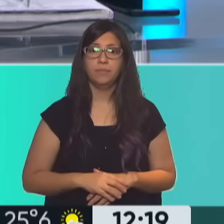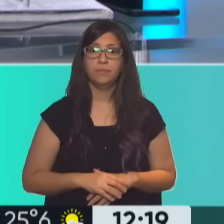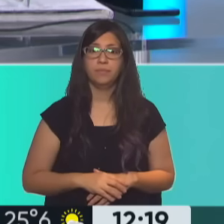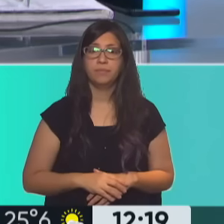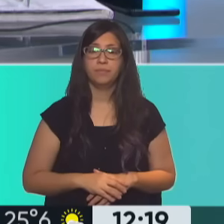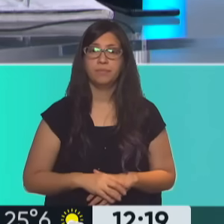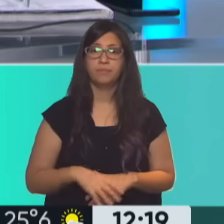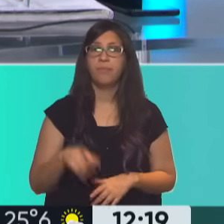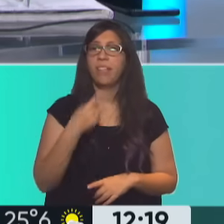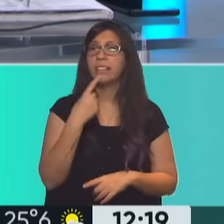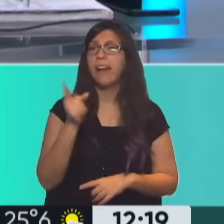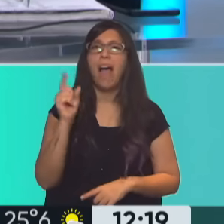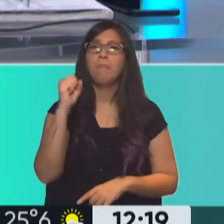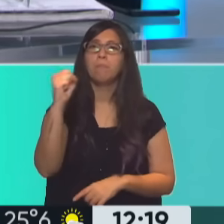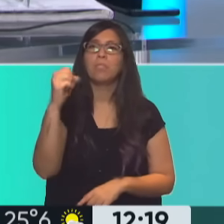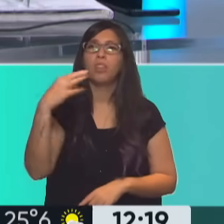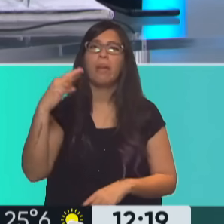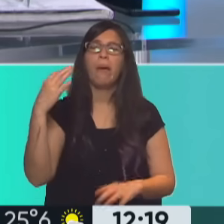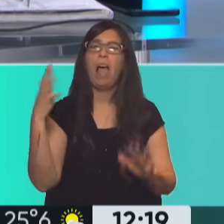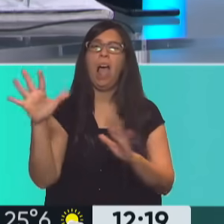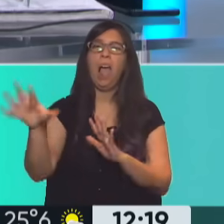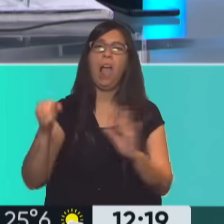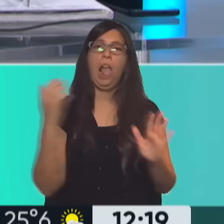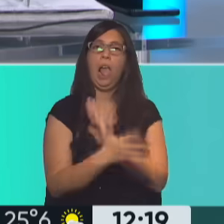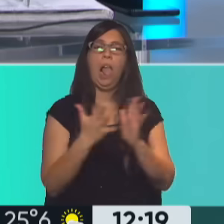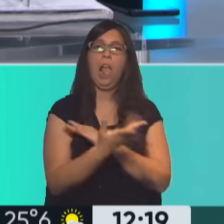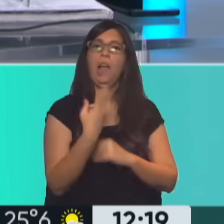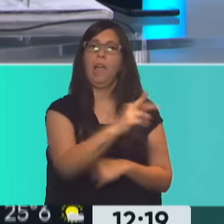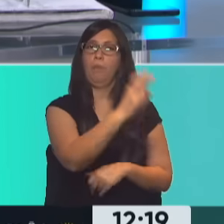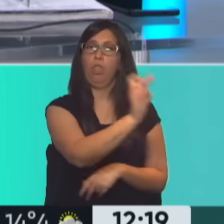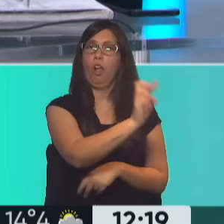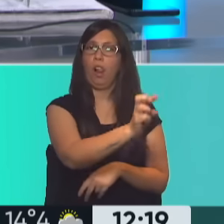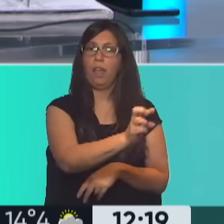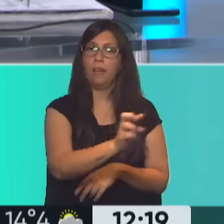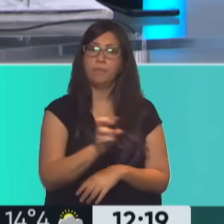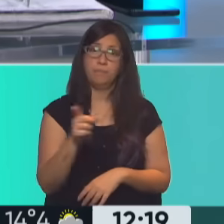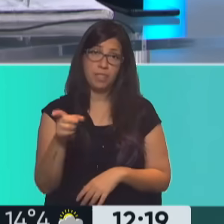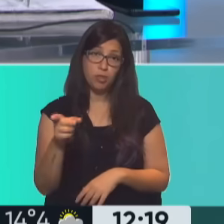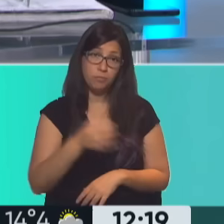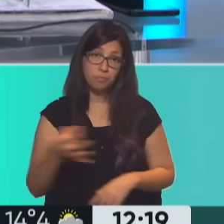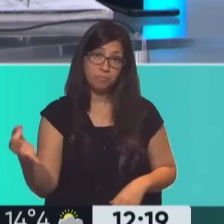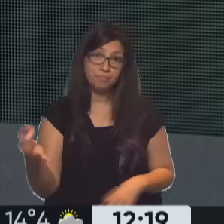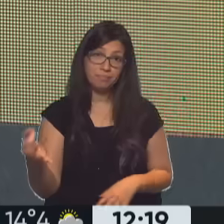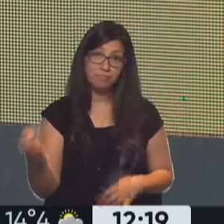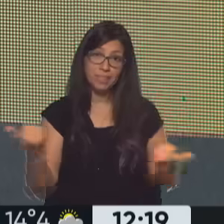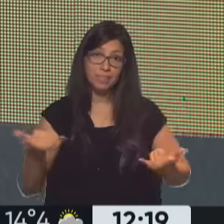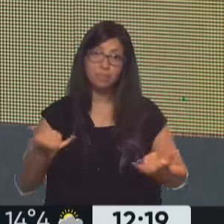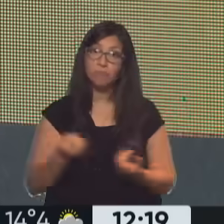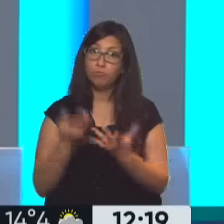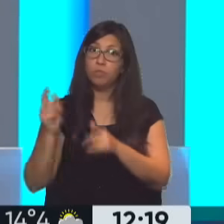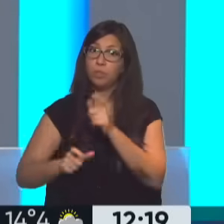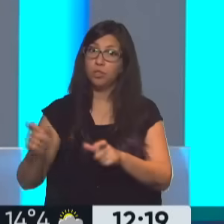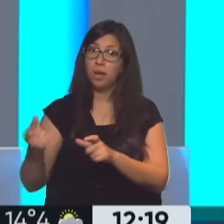había que huir de los pesos y obviamente está llamando a que todo el mundo se pase a dólar es lo que está pasando mucha mucha gente